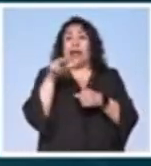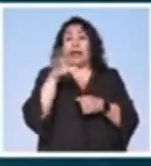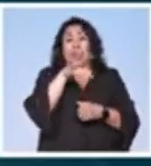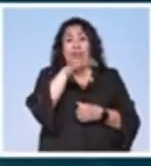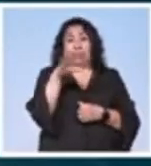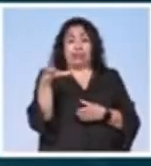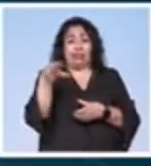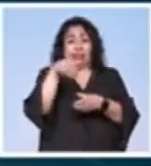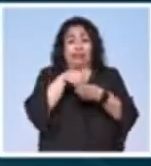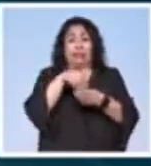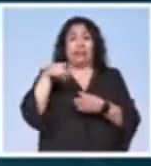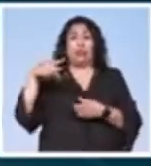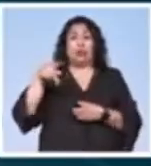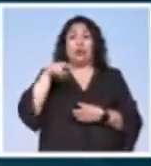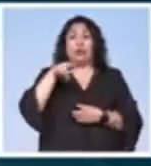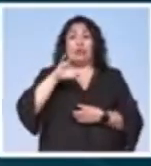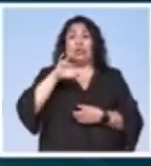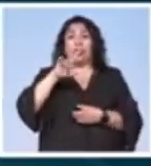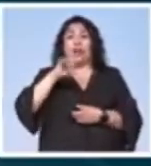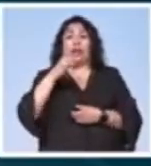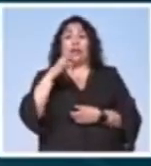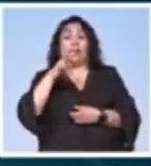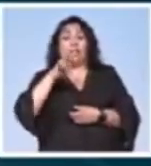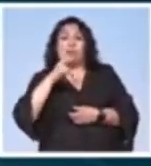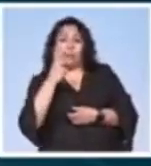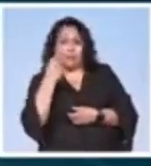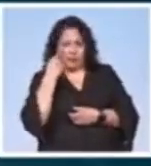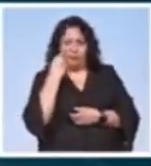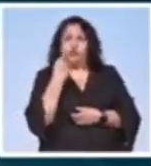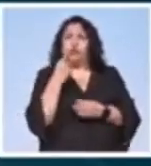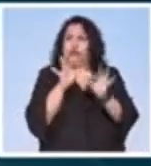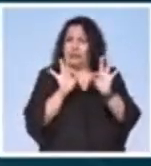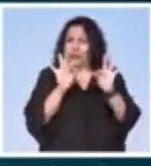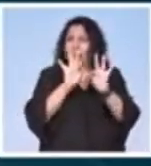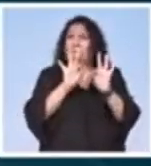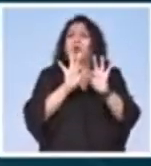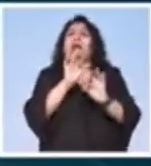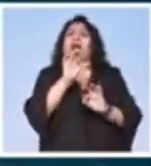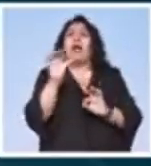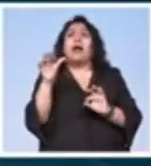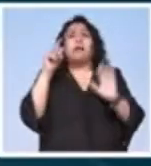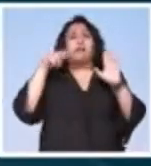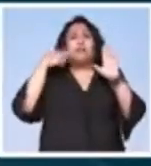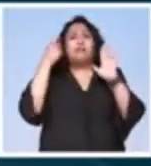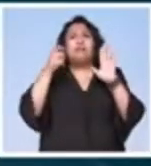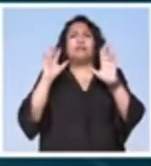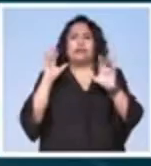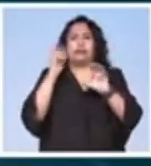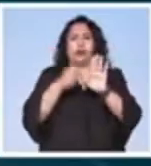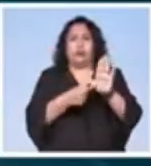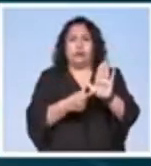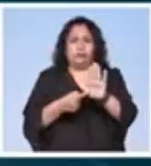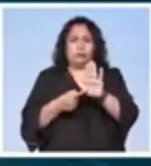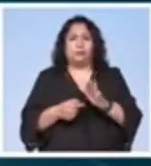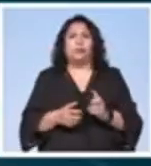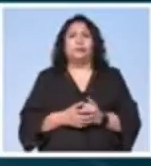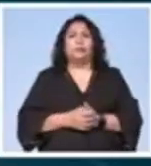interdisciplina artística de Nikolayevsky como una presencia evidente en las producciones que se ofrecen en esta retrospectiva.